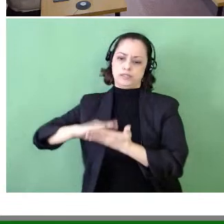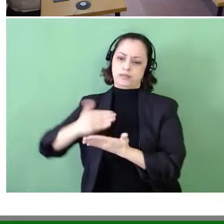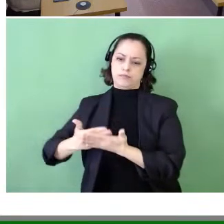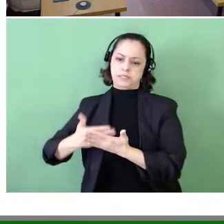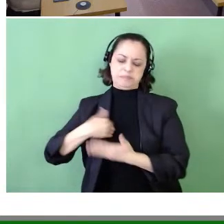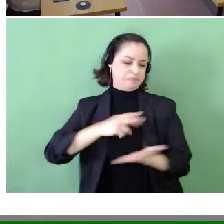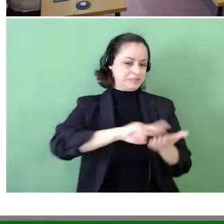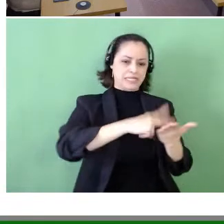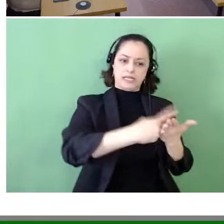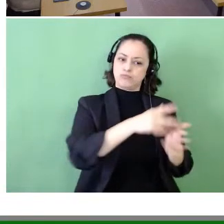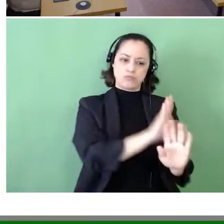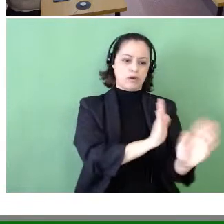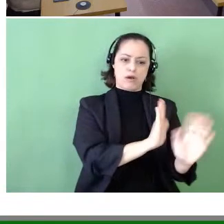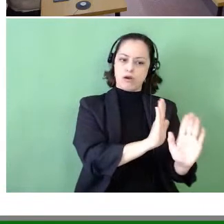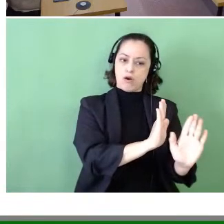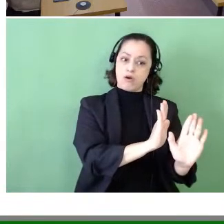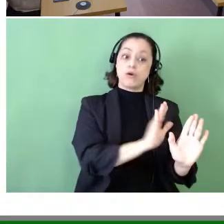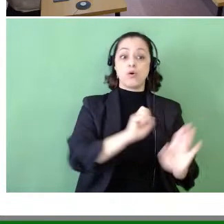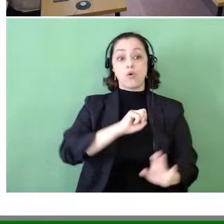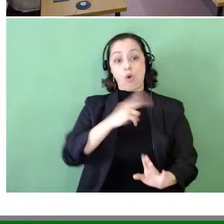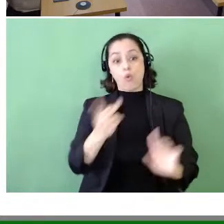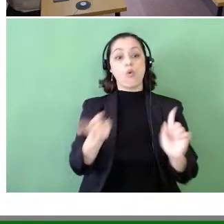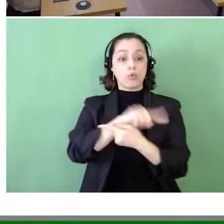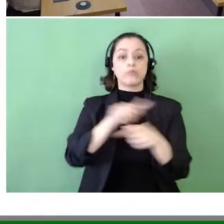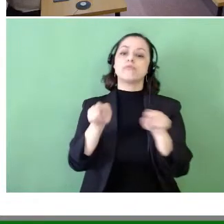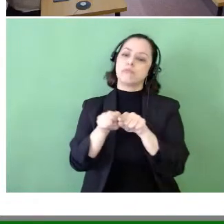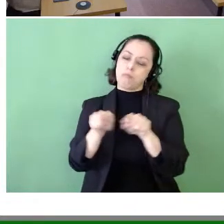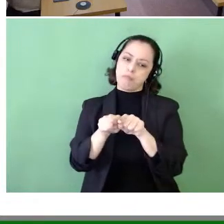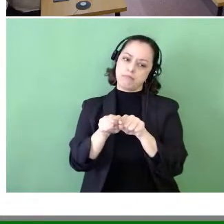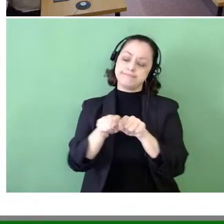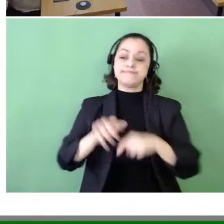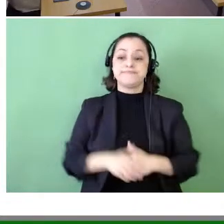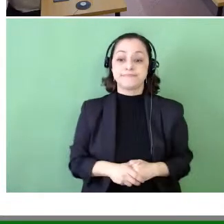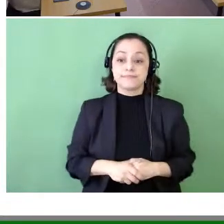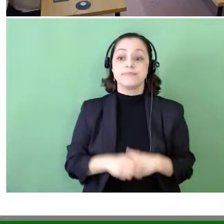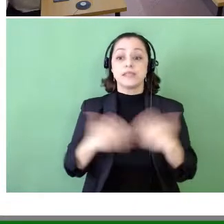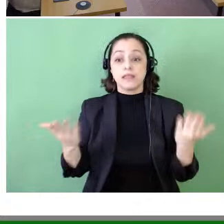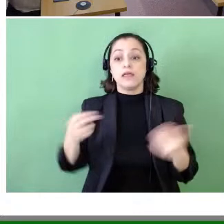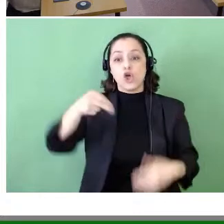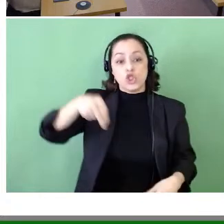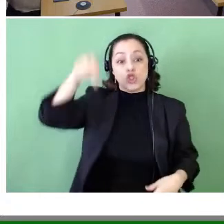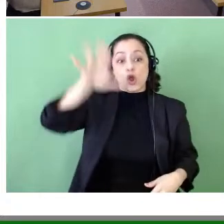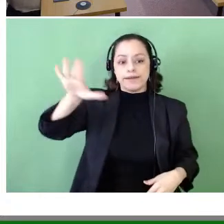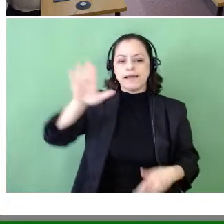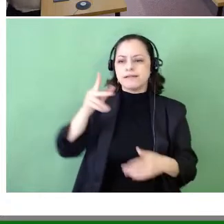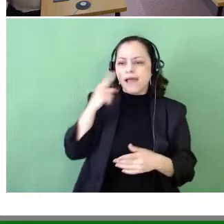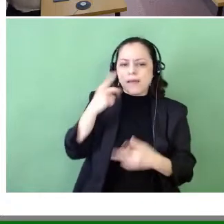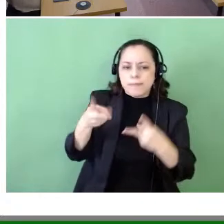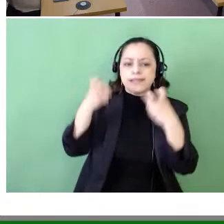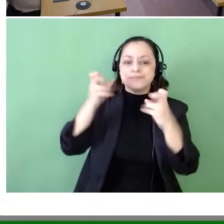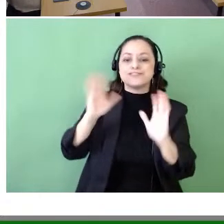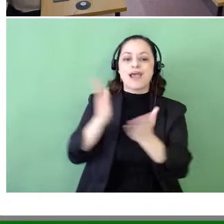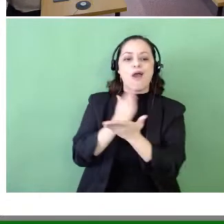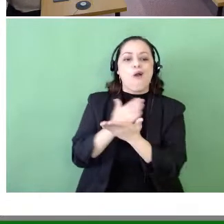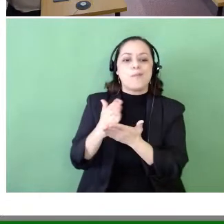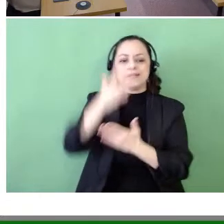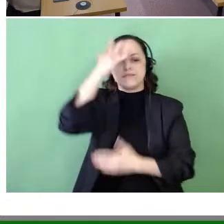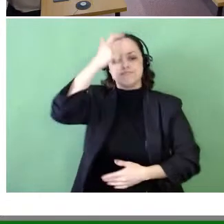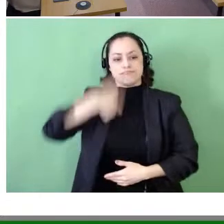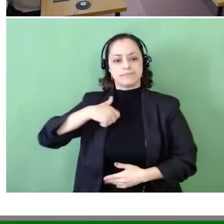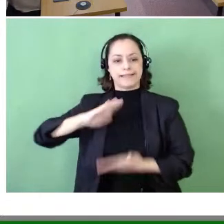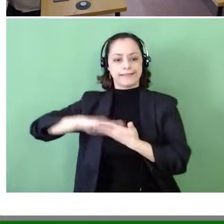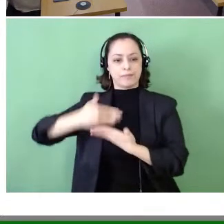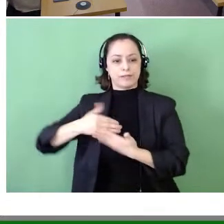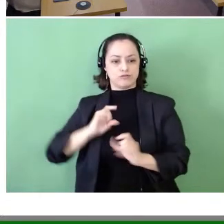con traducción, y el otro lado también. Y en Nordeste aparece eso, y pero también un predominio